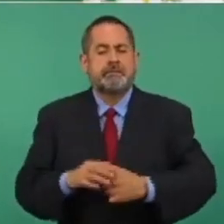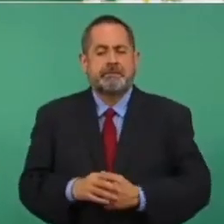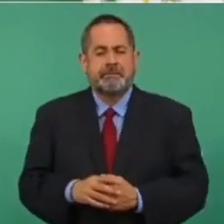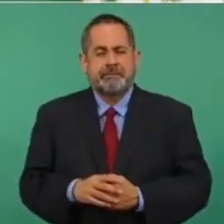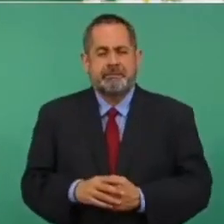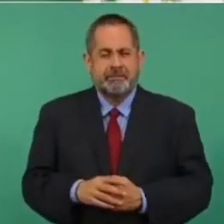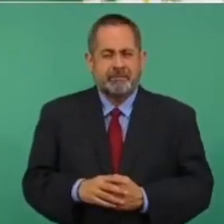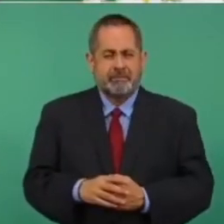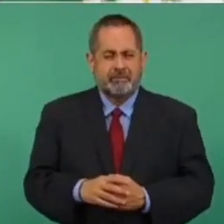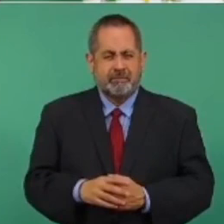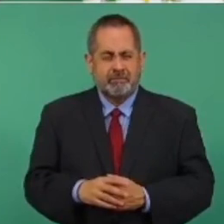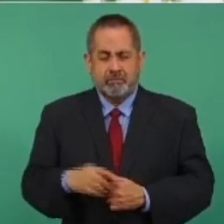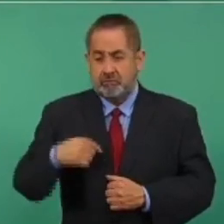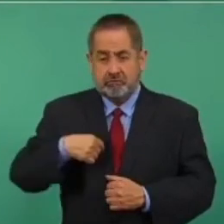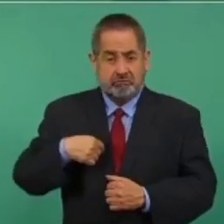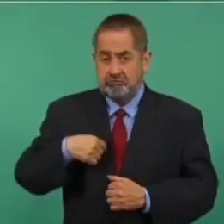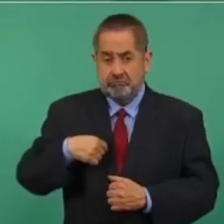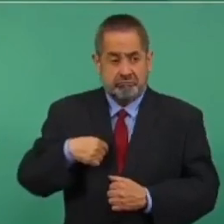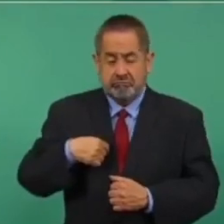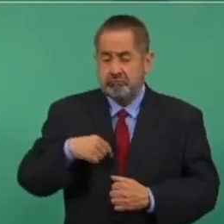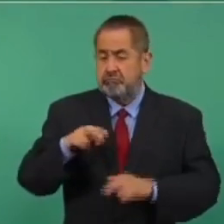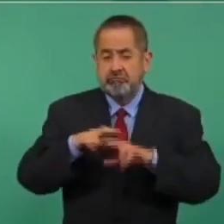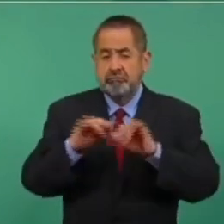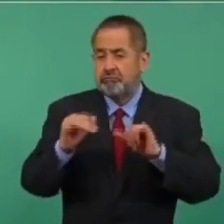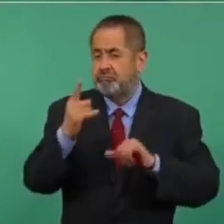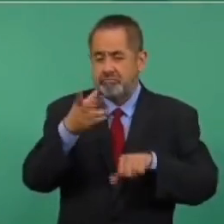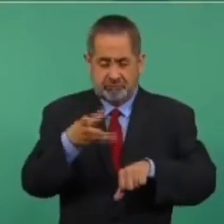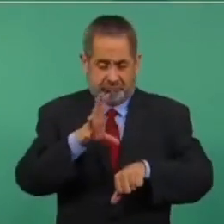no hemos dado una autorización